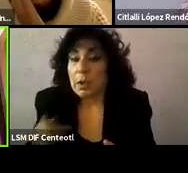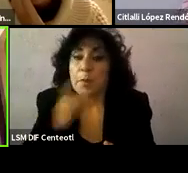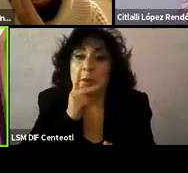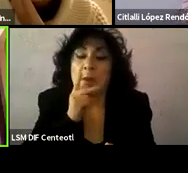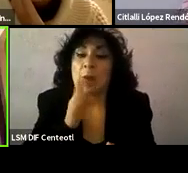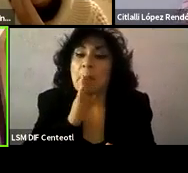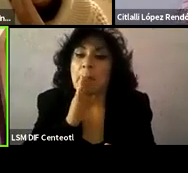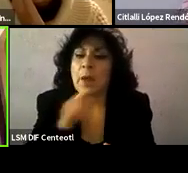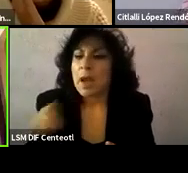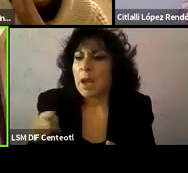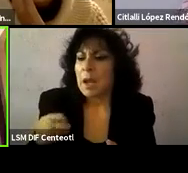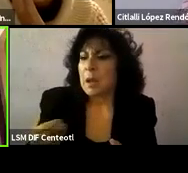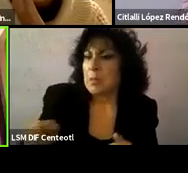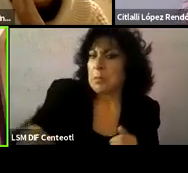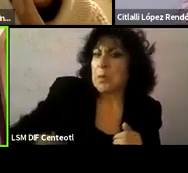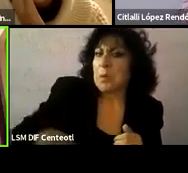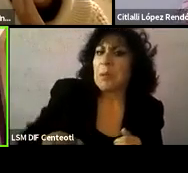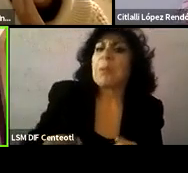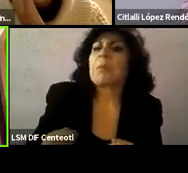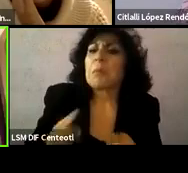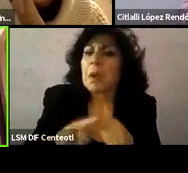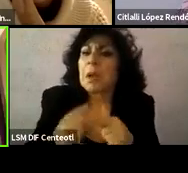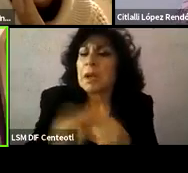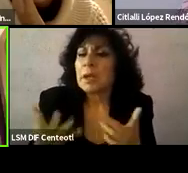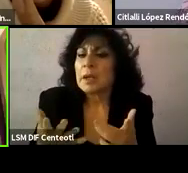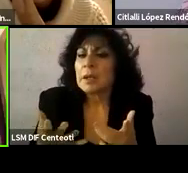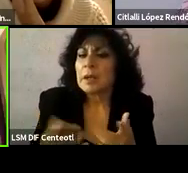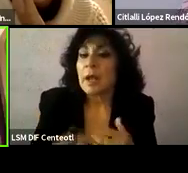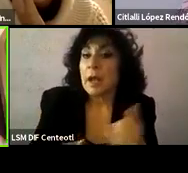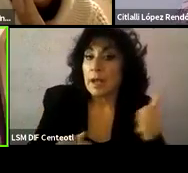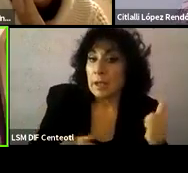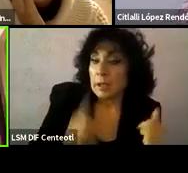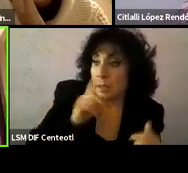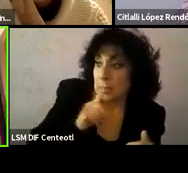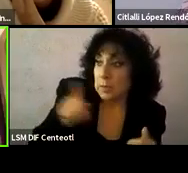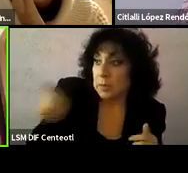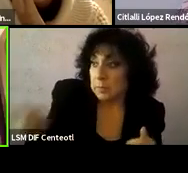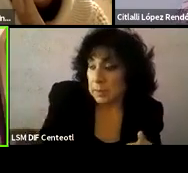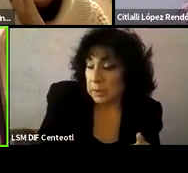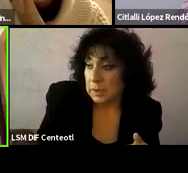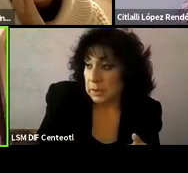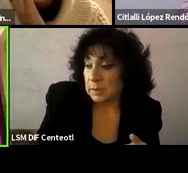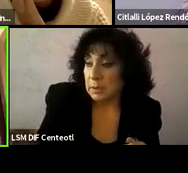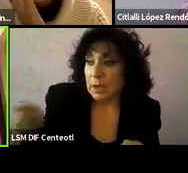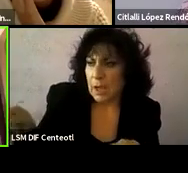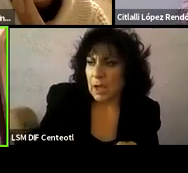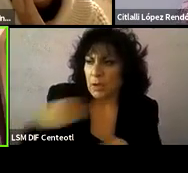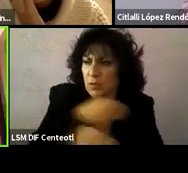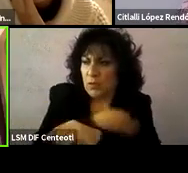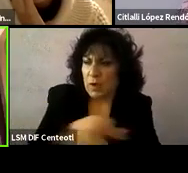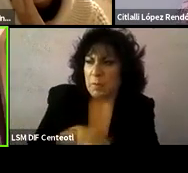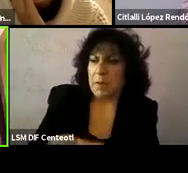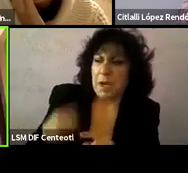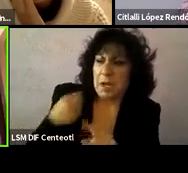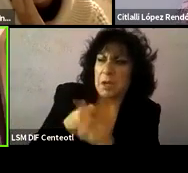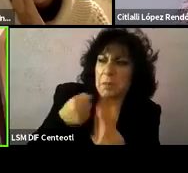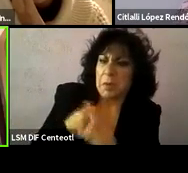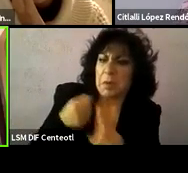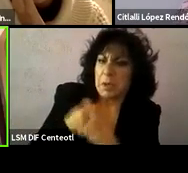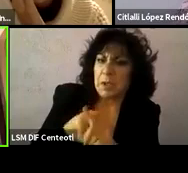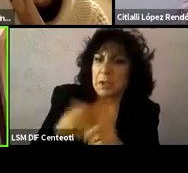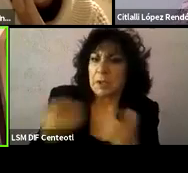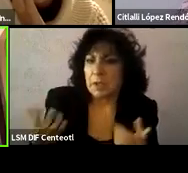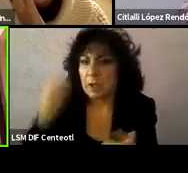de la familia viene la violencia. Muchas veces se dice eso. Entonces tu familia es violenta o la mía también, porque digo, nosotros